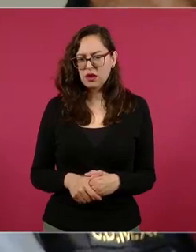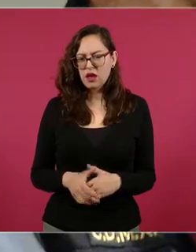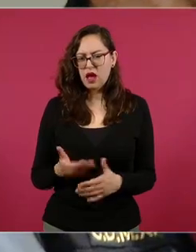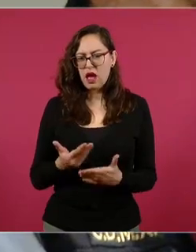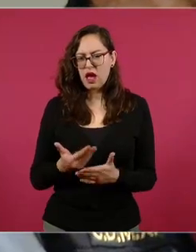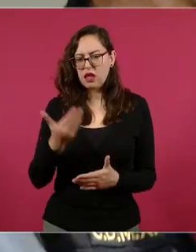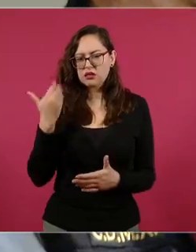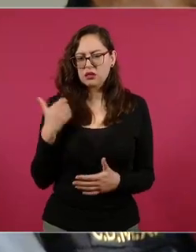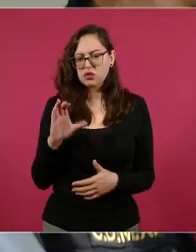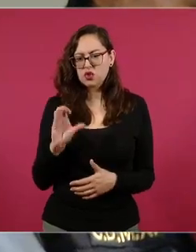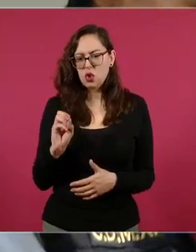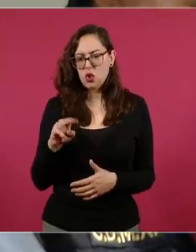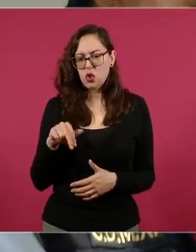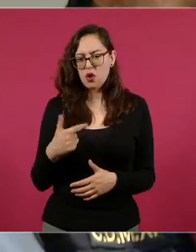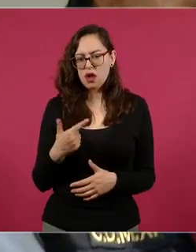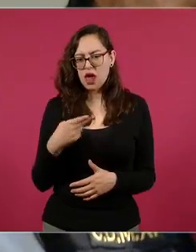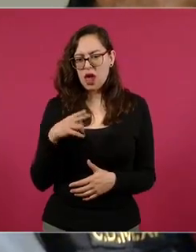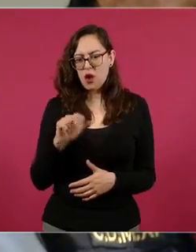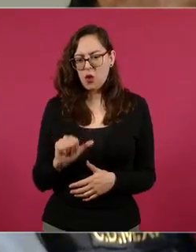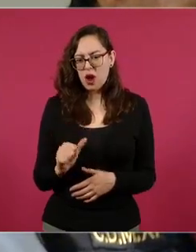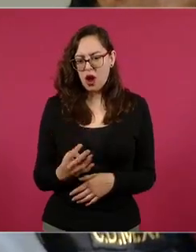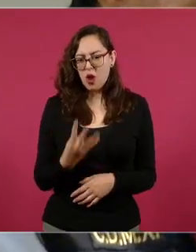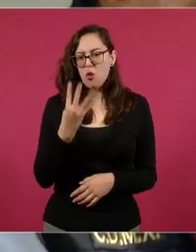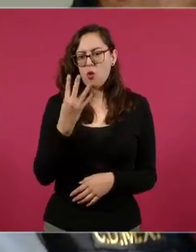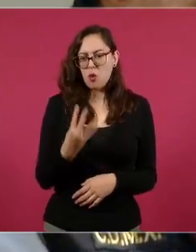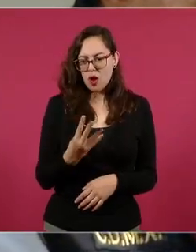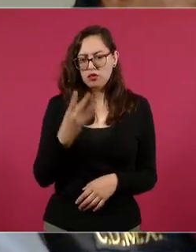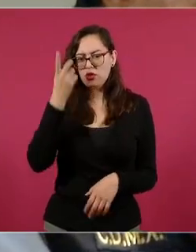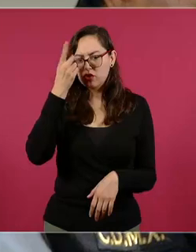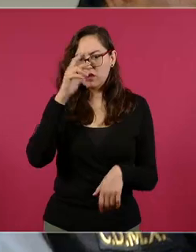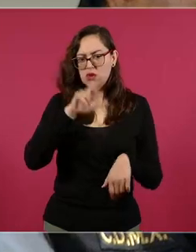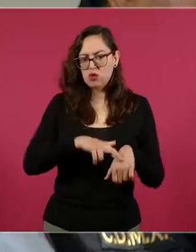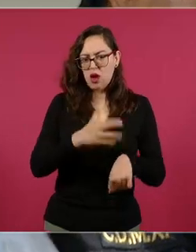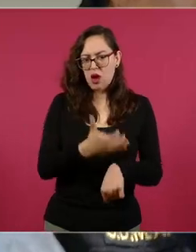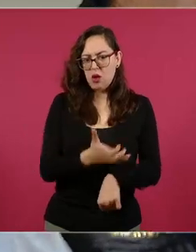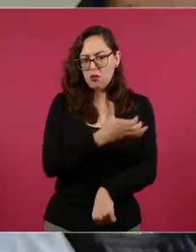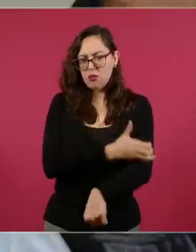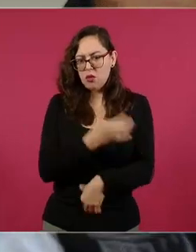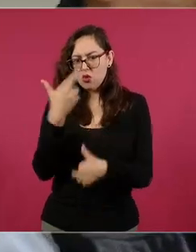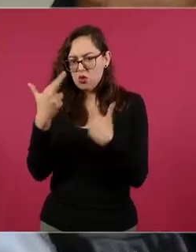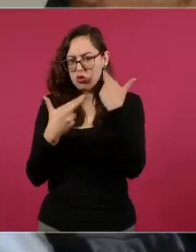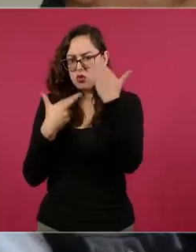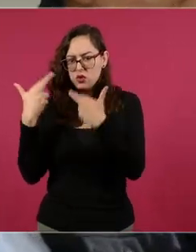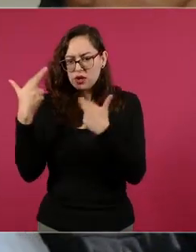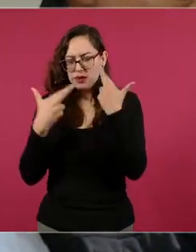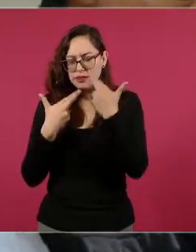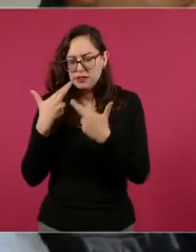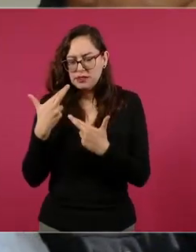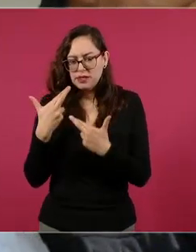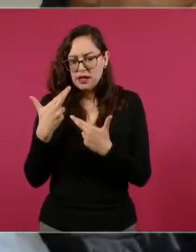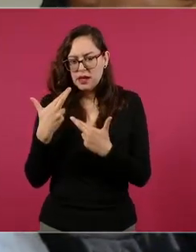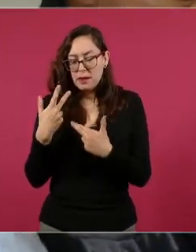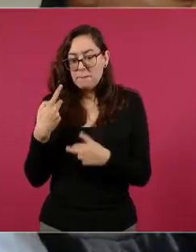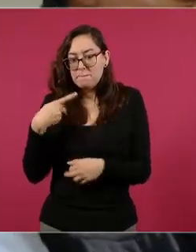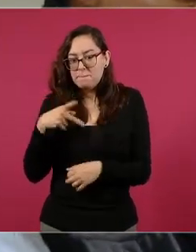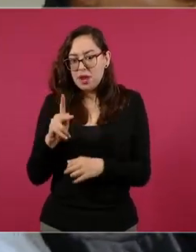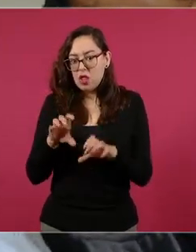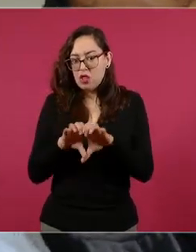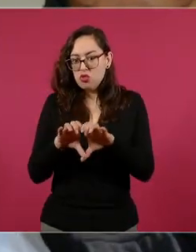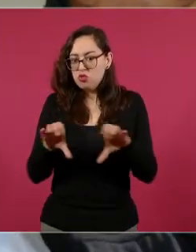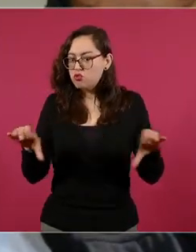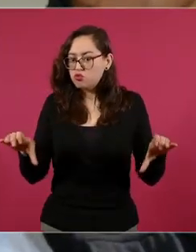presa está totalmente llena, no llega el agua a San Luis, llevan 2 años que el ducto no manda agua